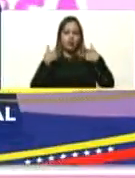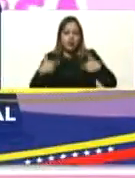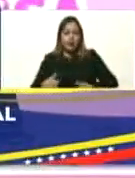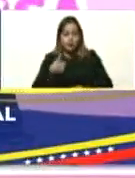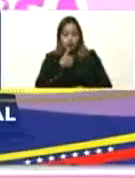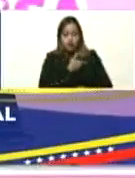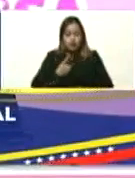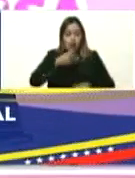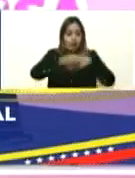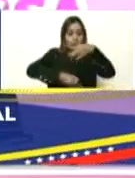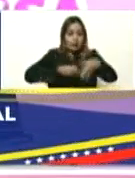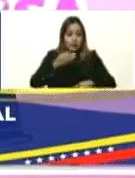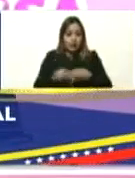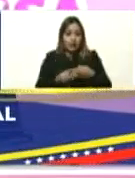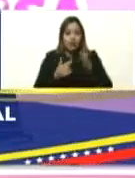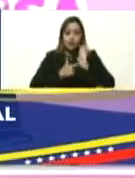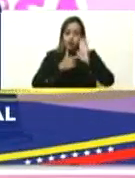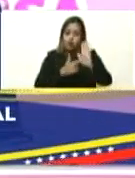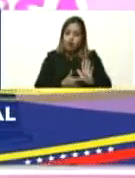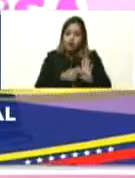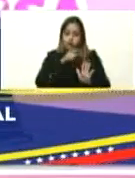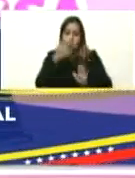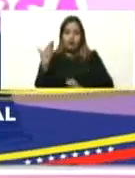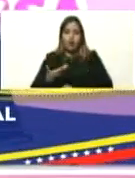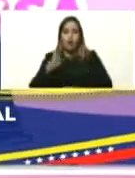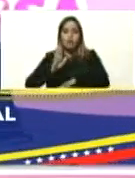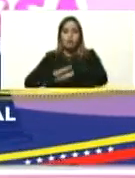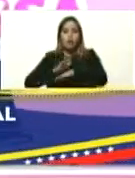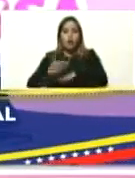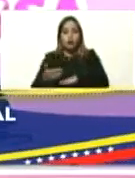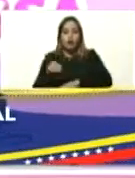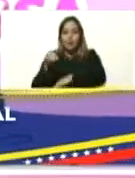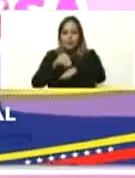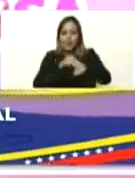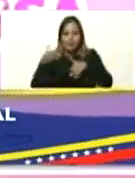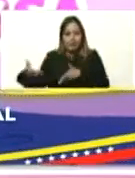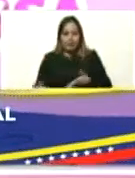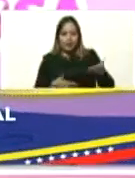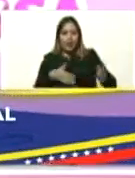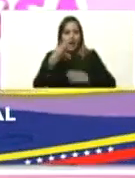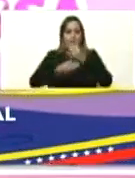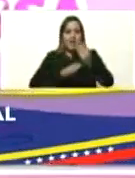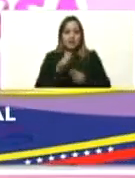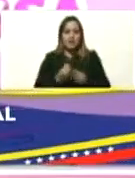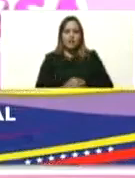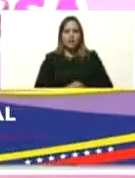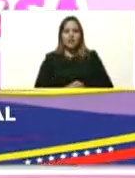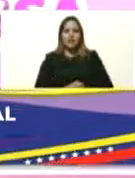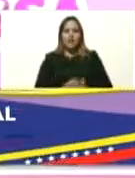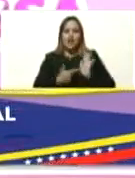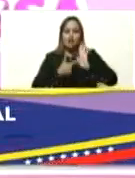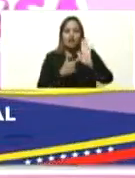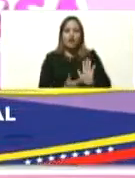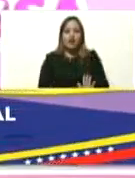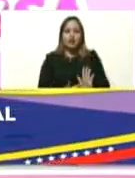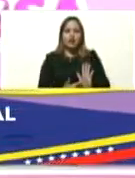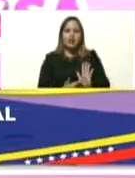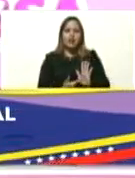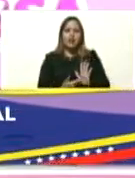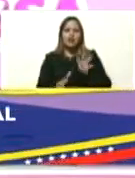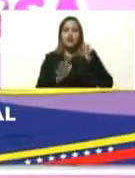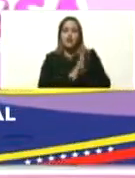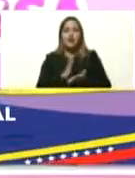destacar esto porque además nos convoca presentar los resultados del Congreso Venezolano de las